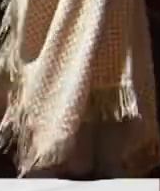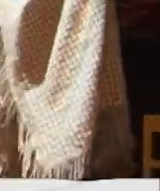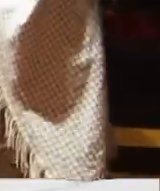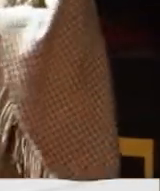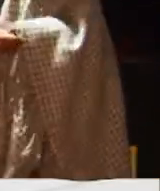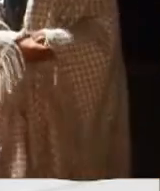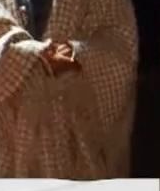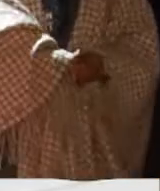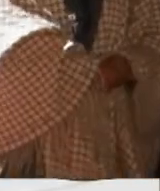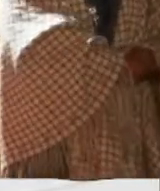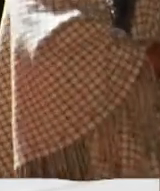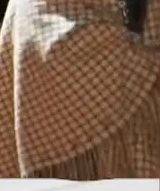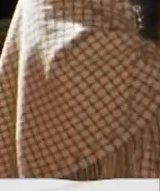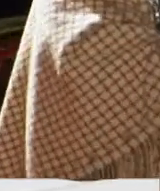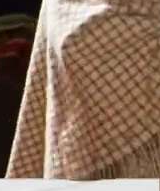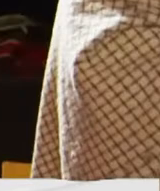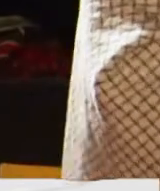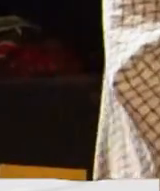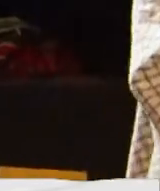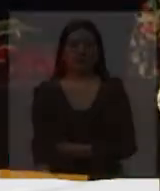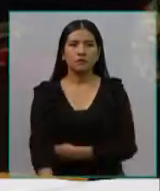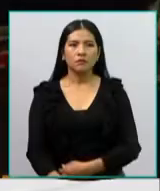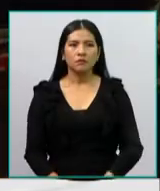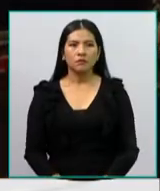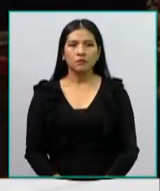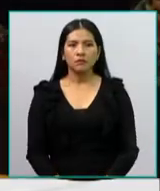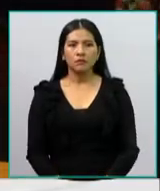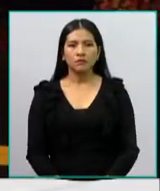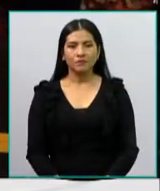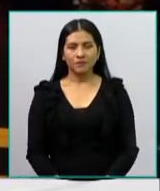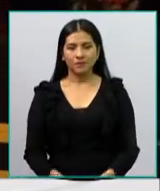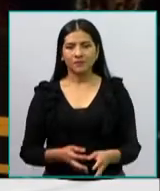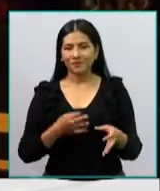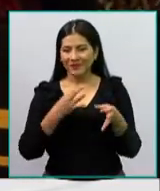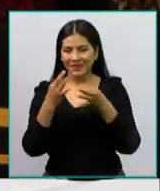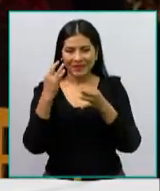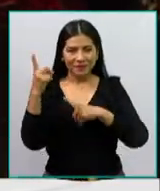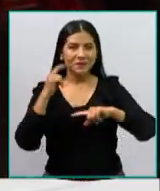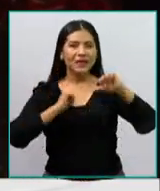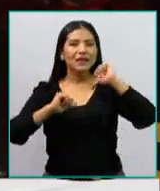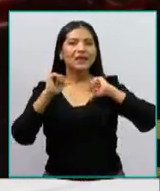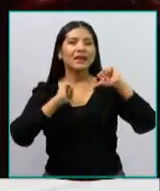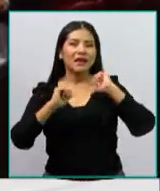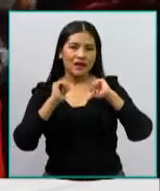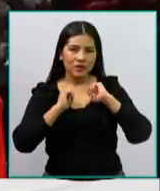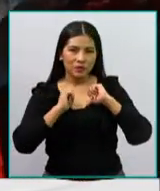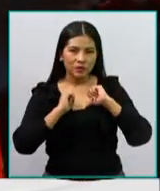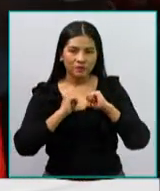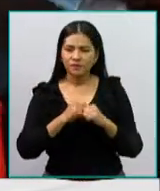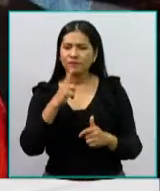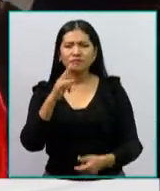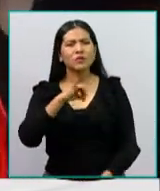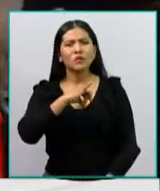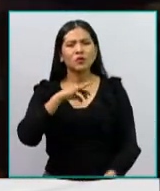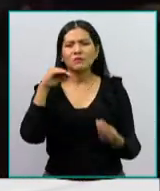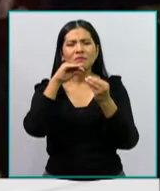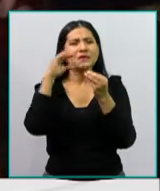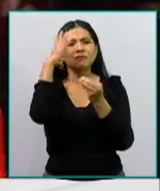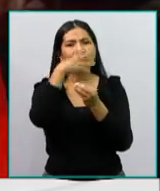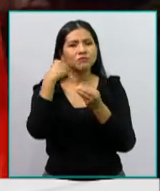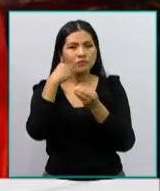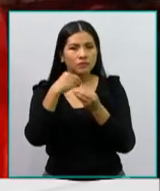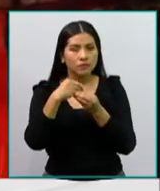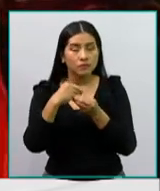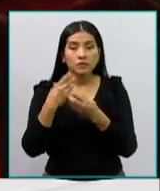de todas, yo soy la más hermosa. Señora Yolanda, ¿segurito que nos vas a pagar